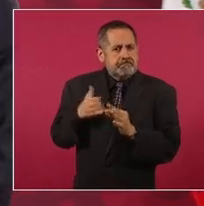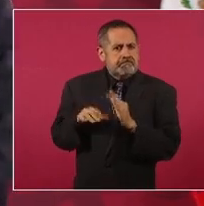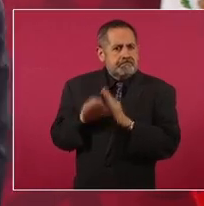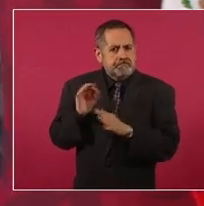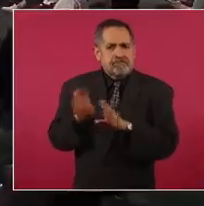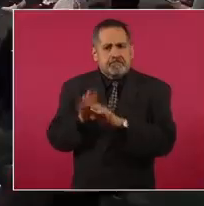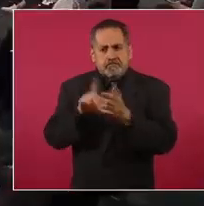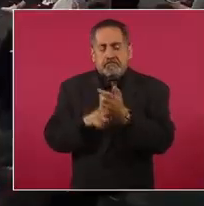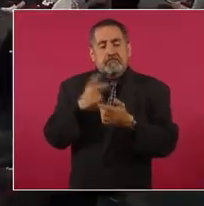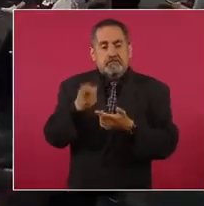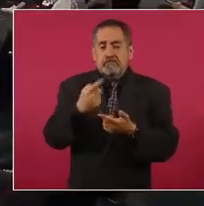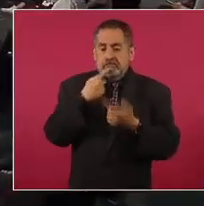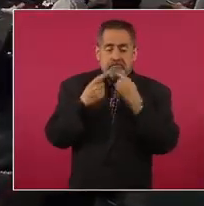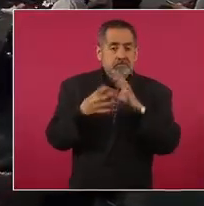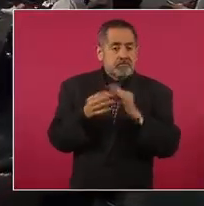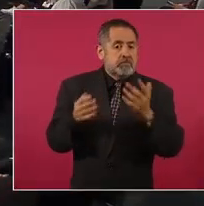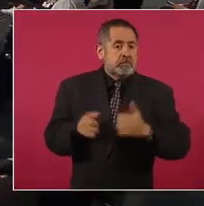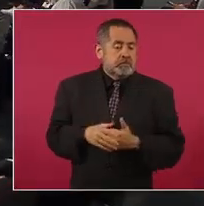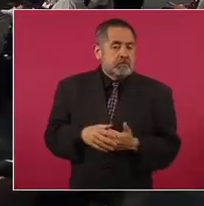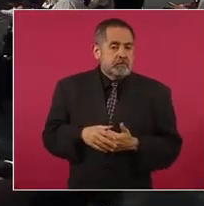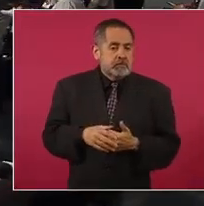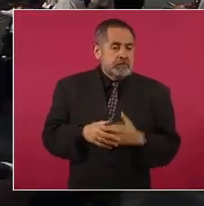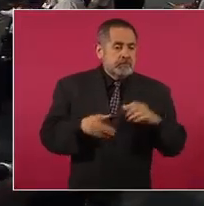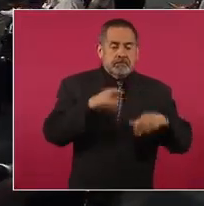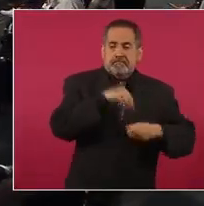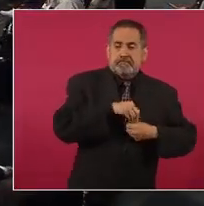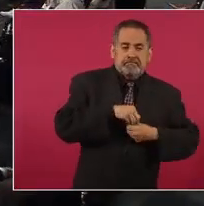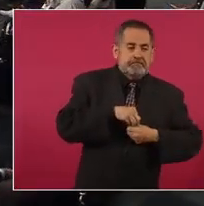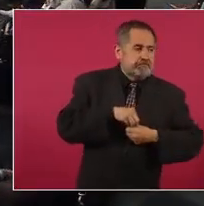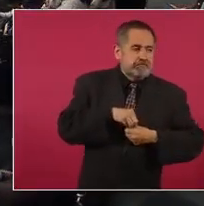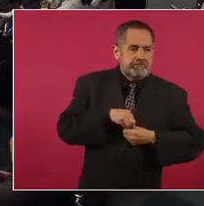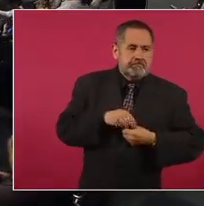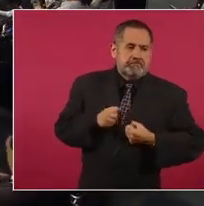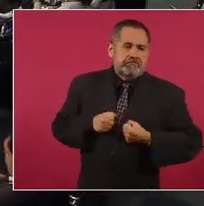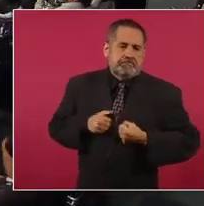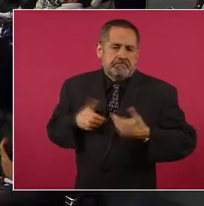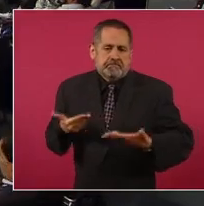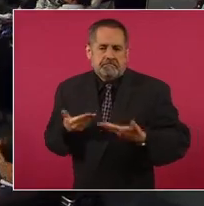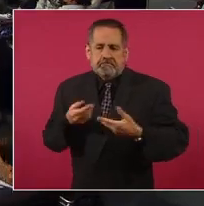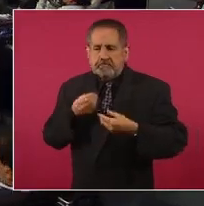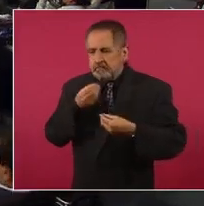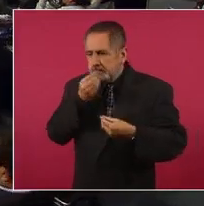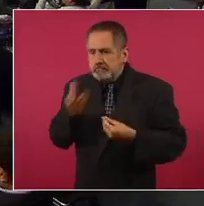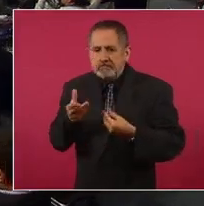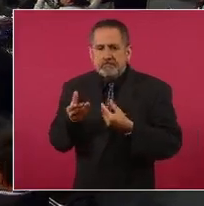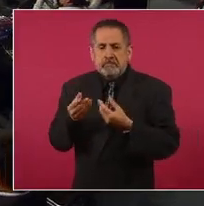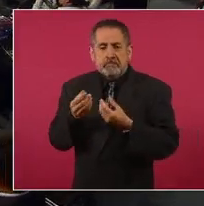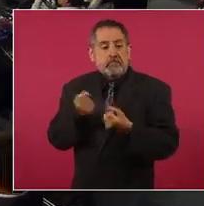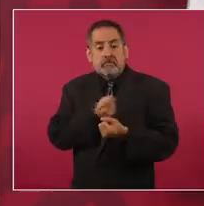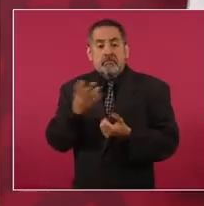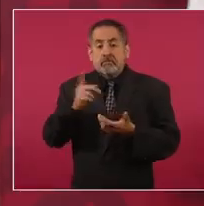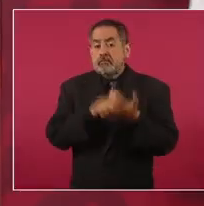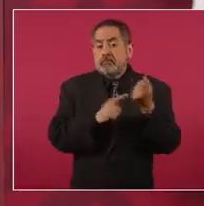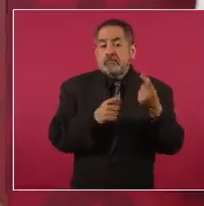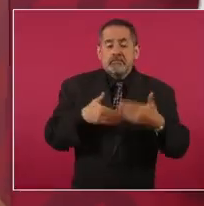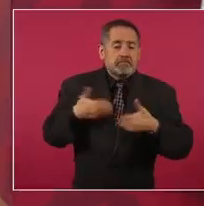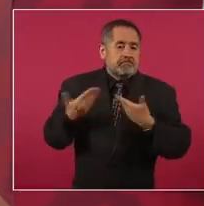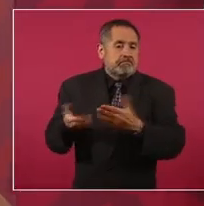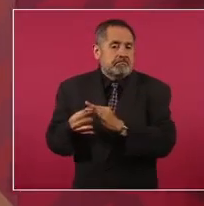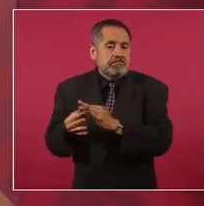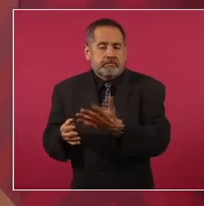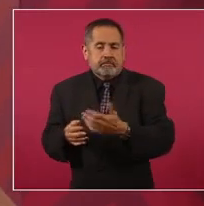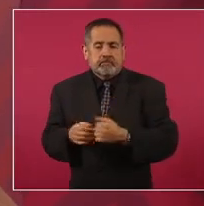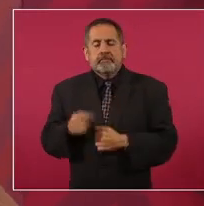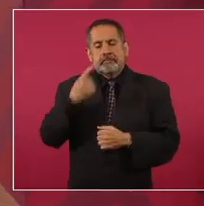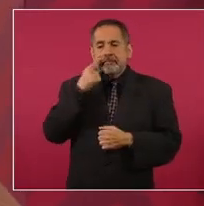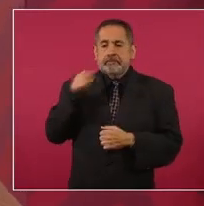rompiendo el llamado pacto del silencio. Entonces, el último reporte